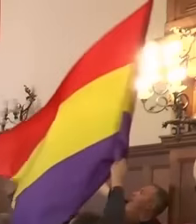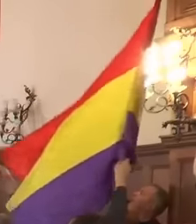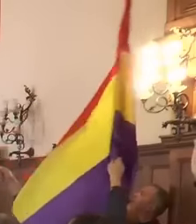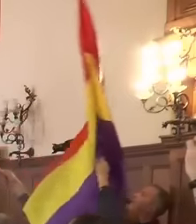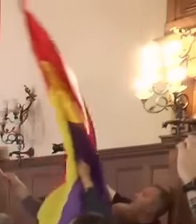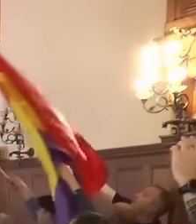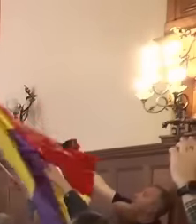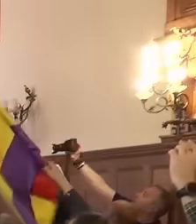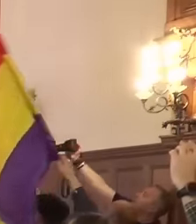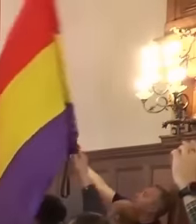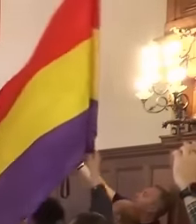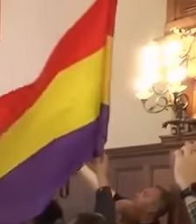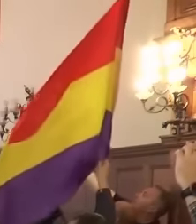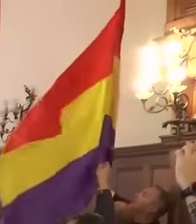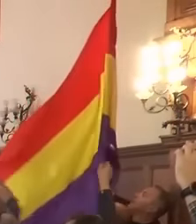tea